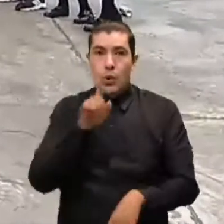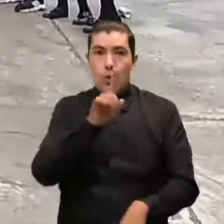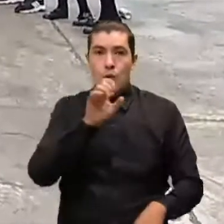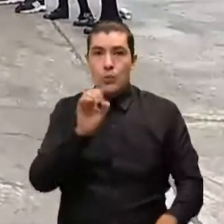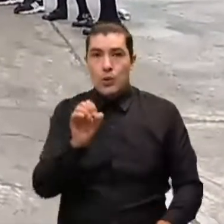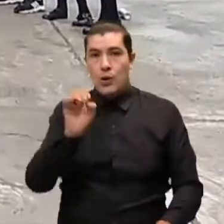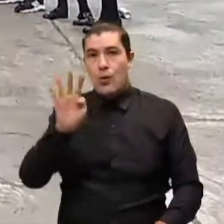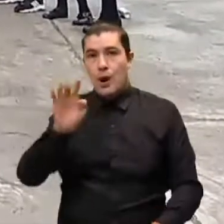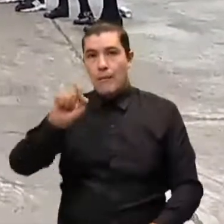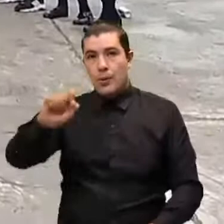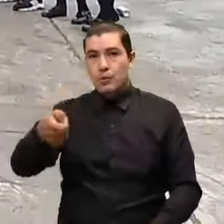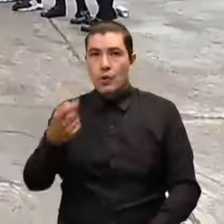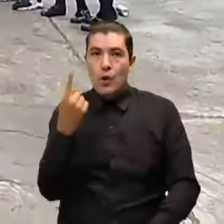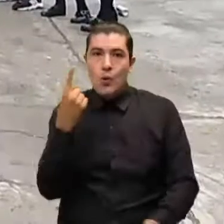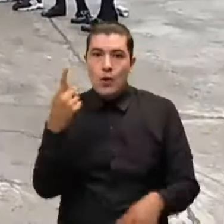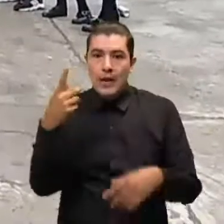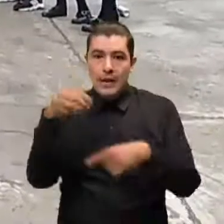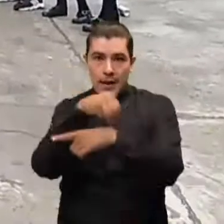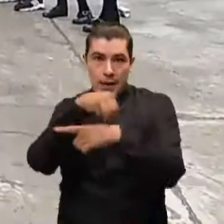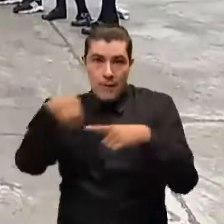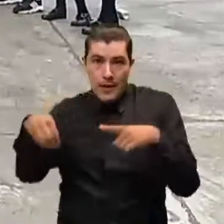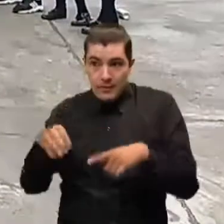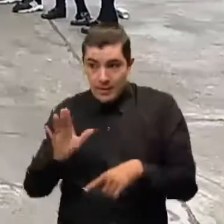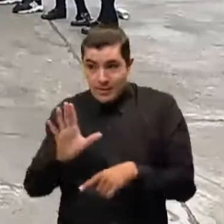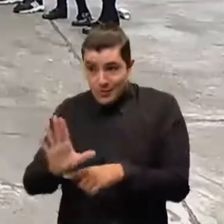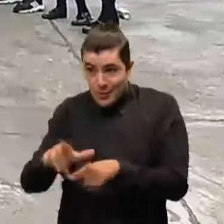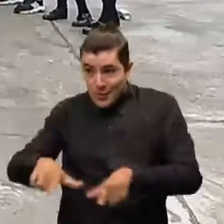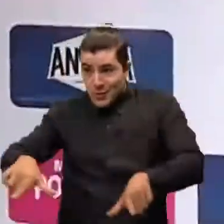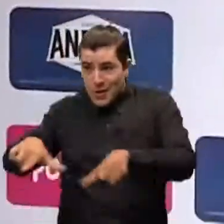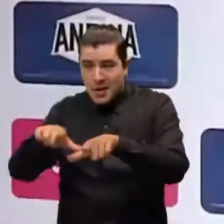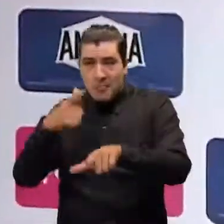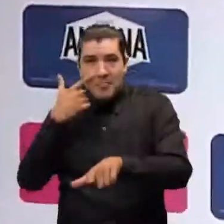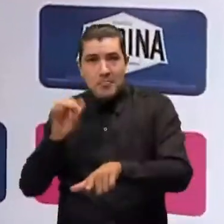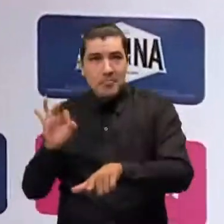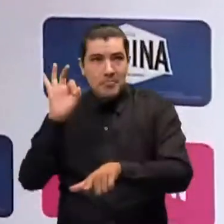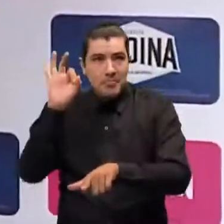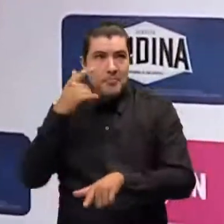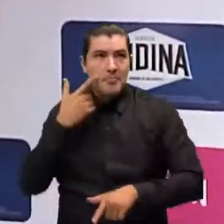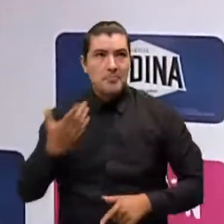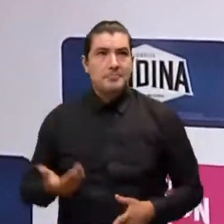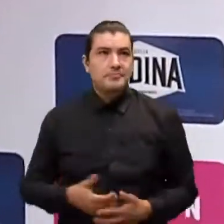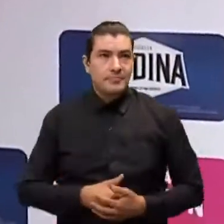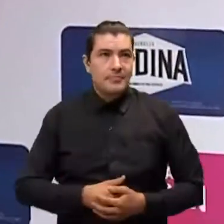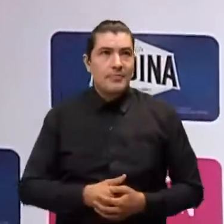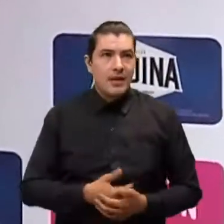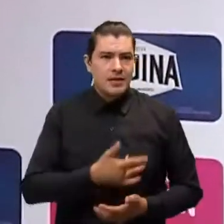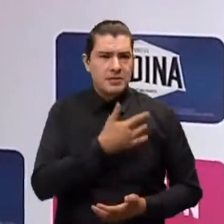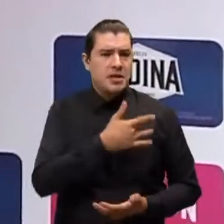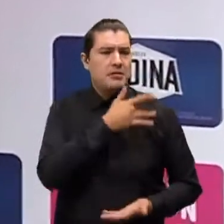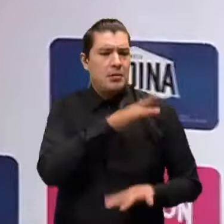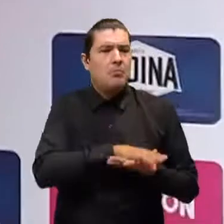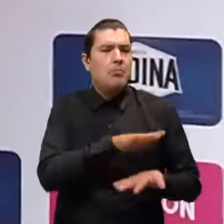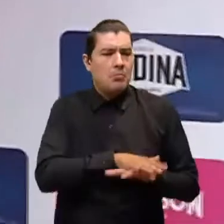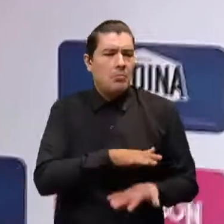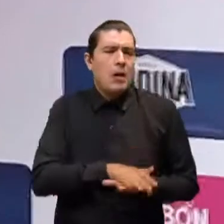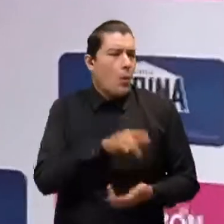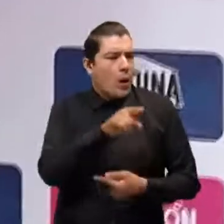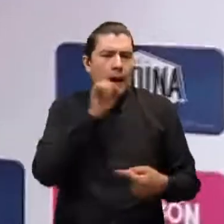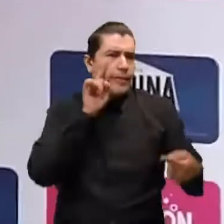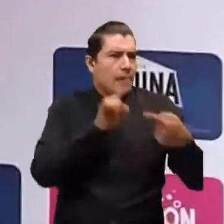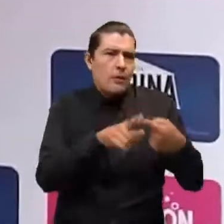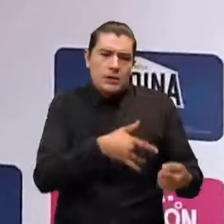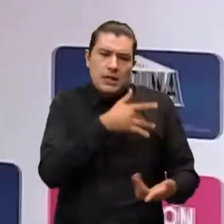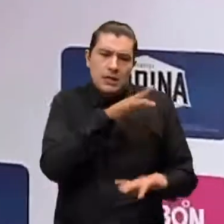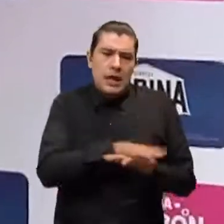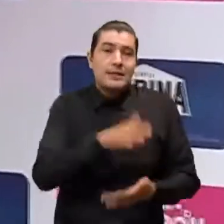104.1 kilómetros y que se vivió un espectáculo en la montaña. Estuvimos tranquilos, esa era la consigna.